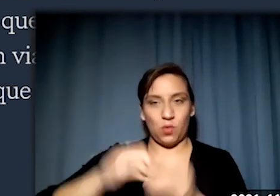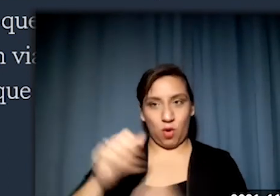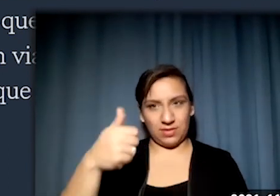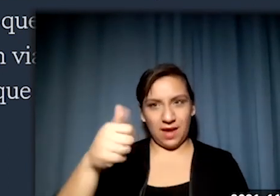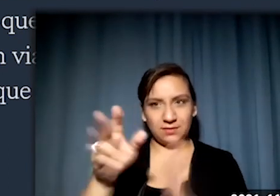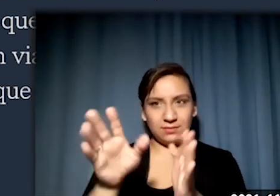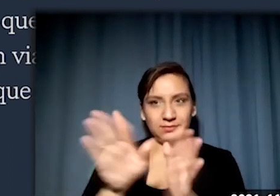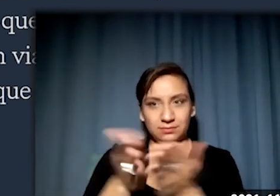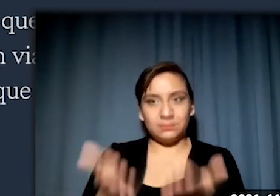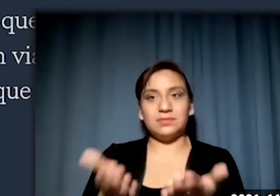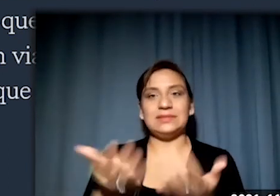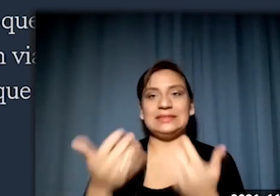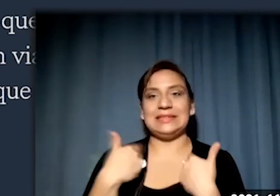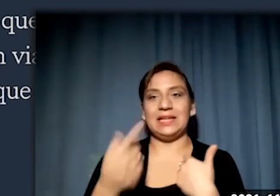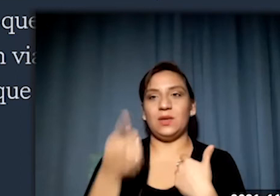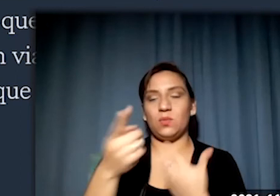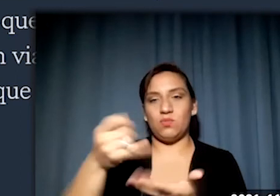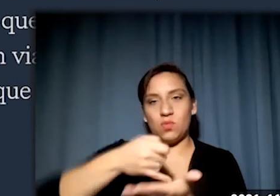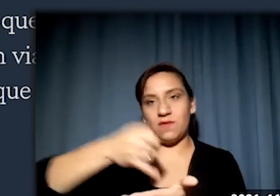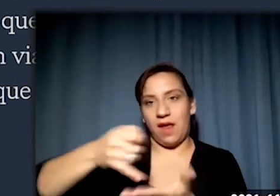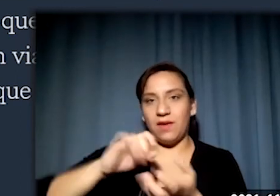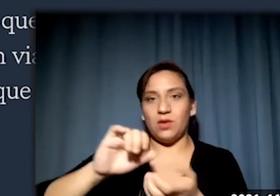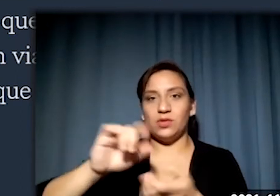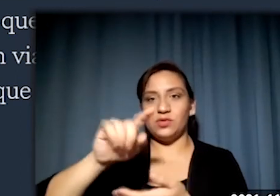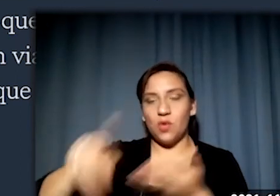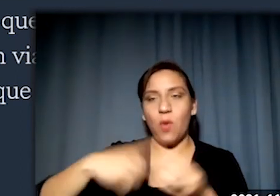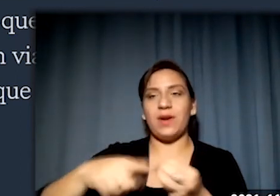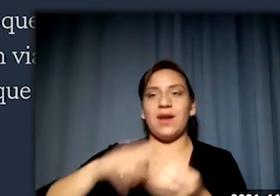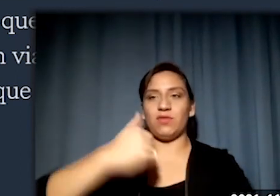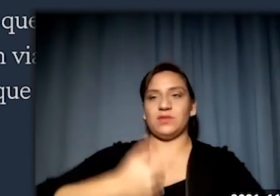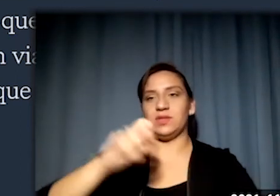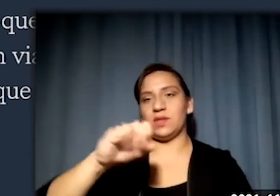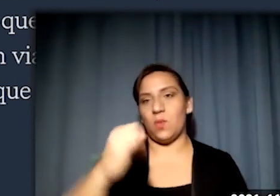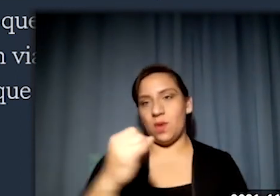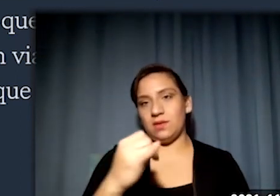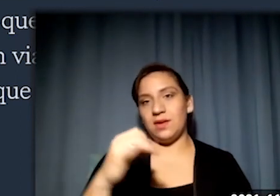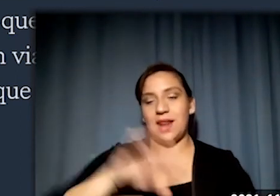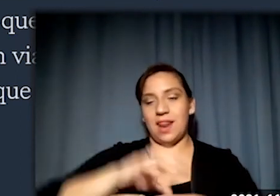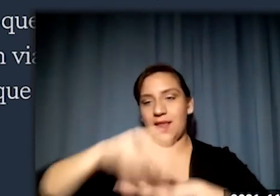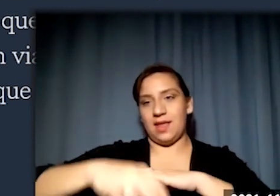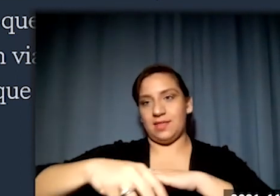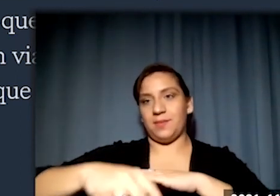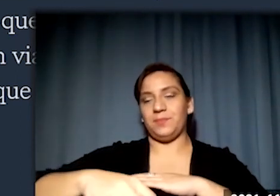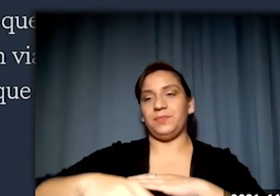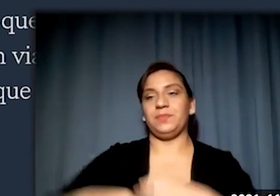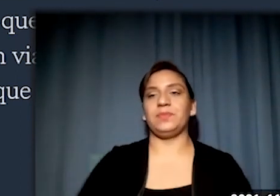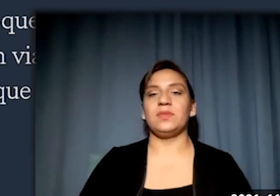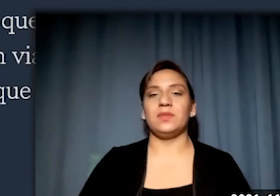contiene un monográfico sobre la Fundación de San Juan en la Isleta. Ya hemos visto en varias de las presentaciones